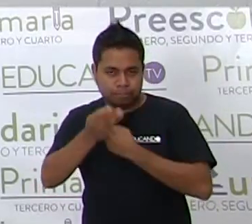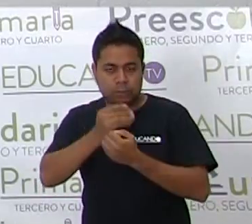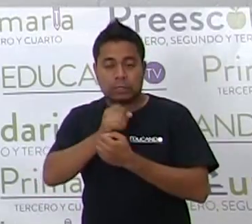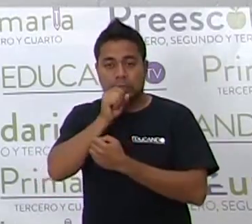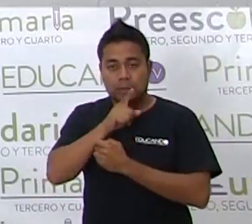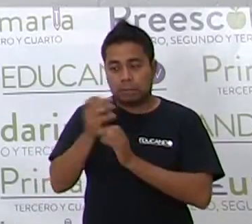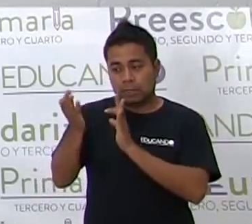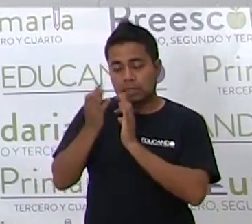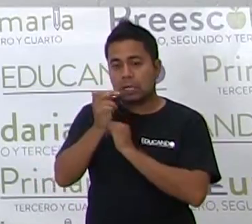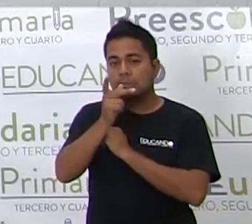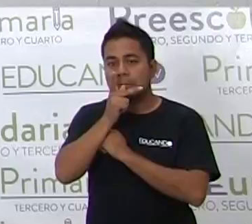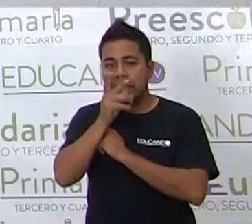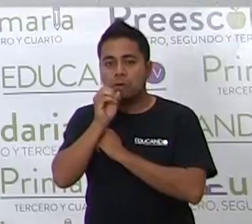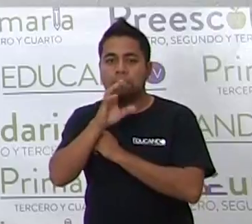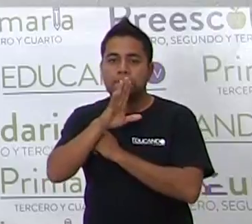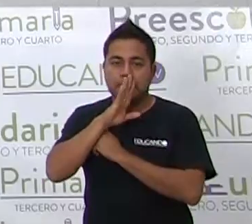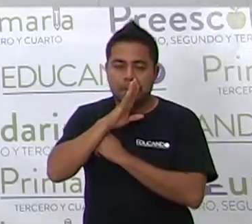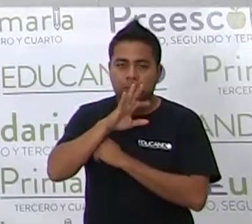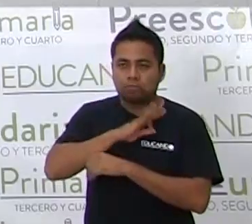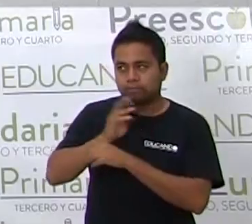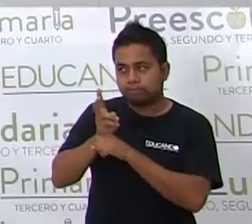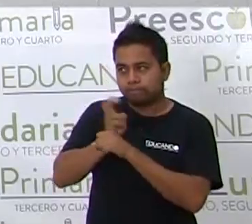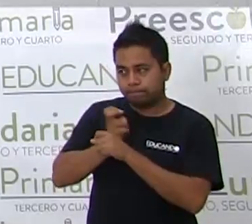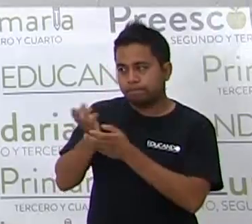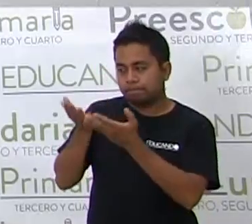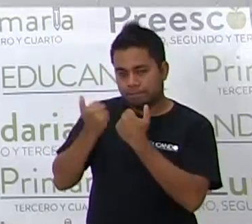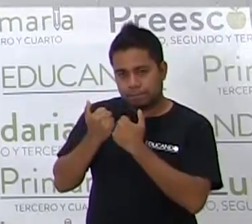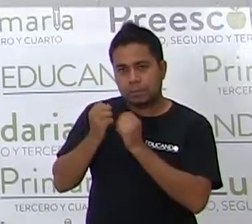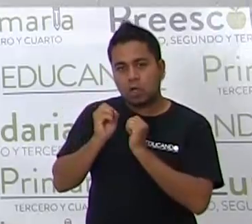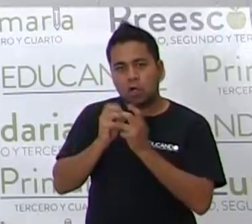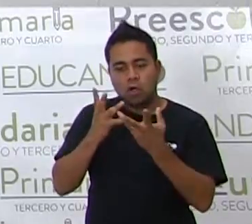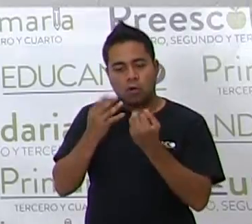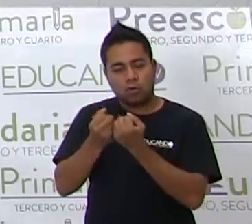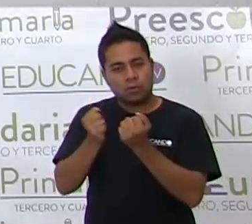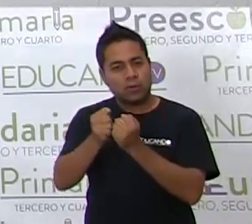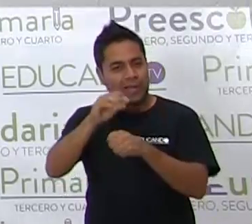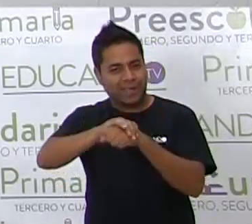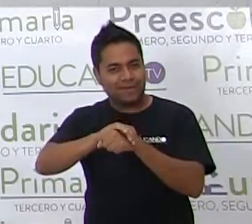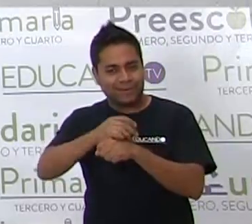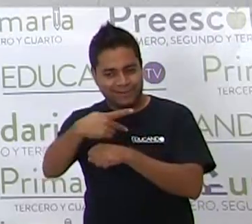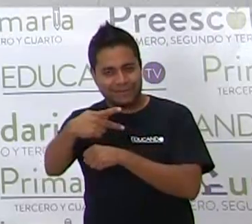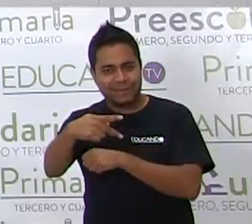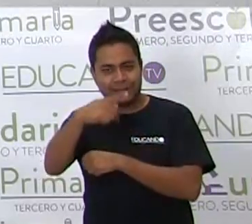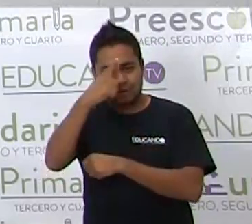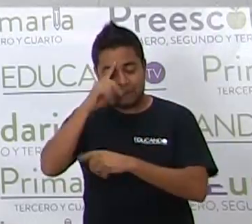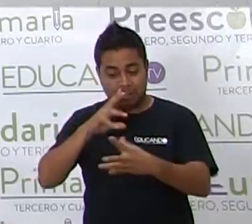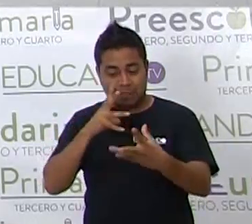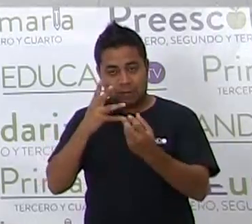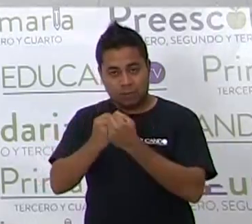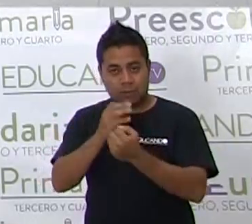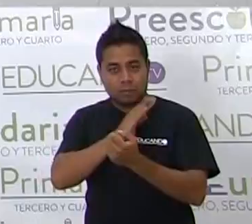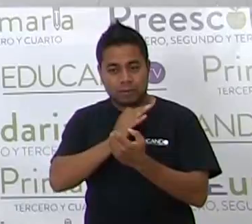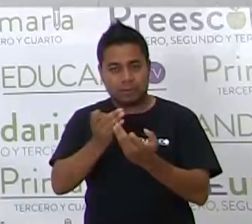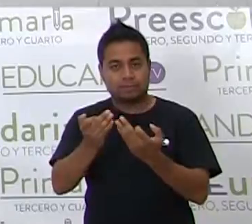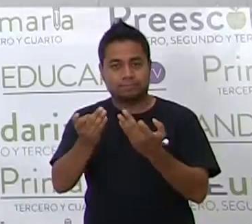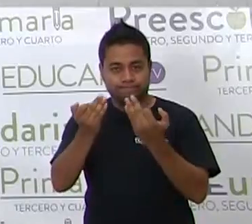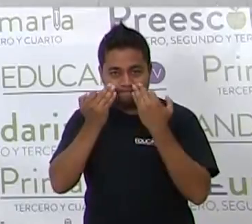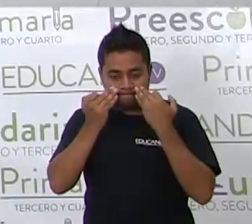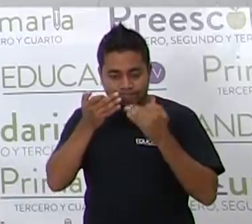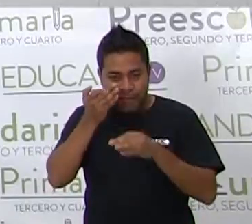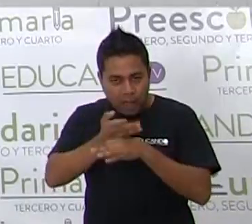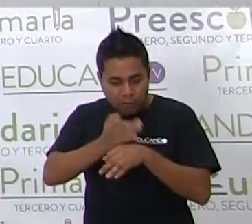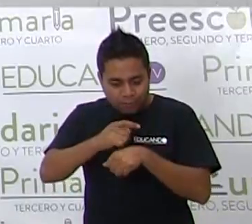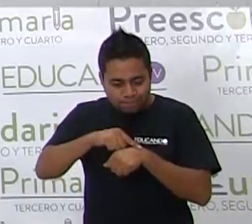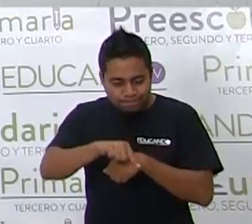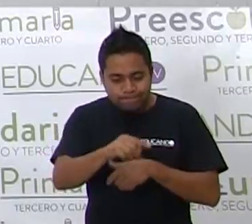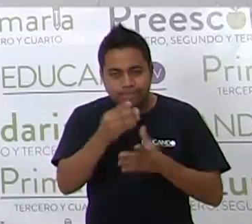estás cerca, papá o mamá, puedes invitarlos o reunirte con tus amigos para que juntos puedan ver estos minutos